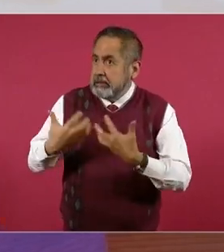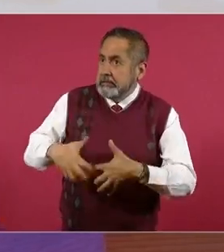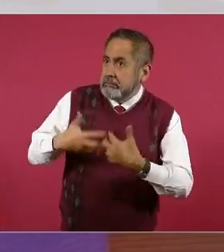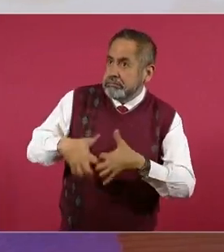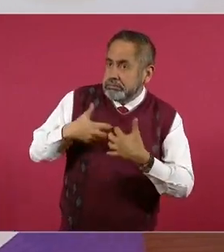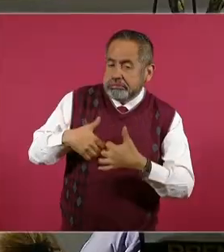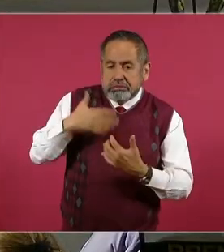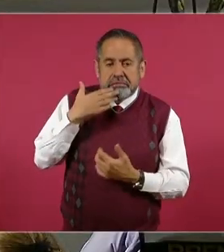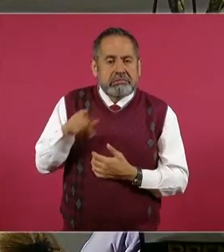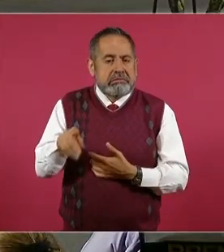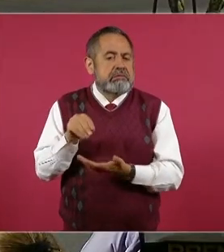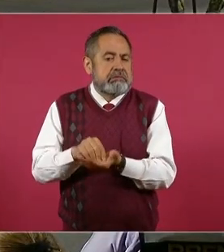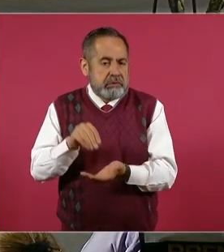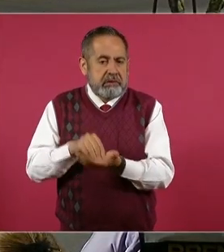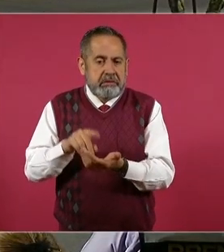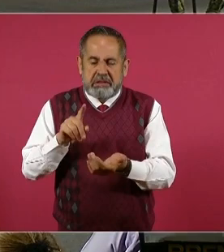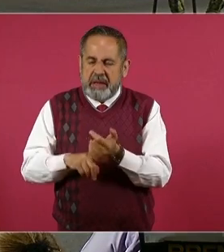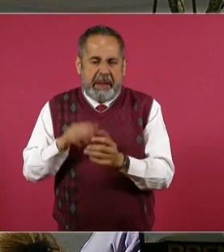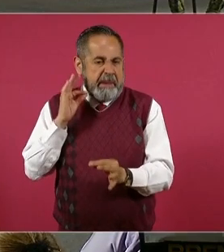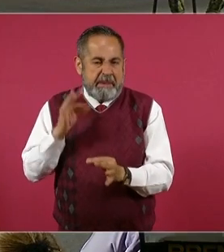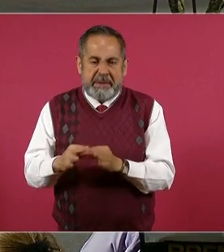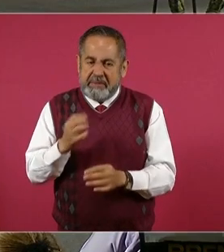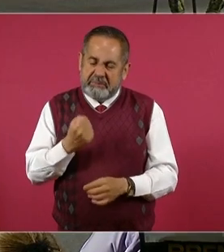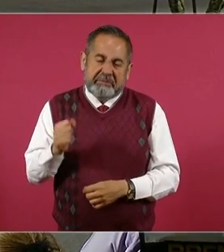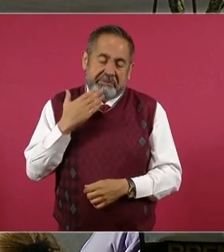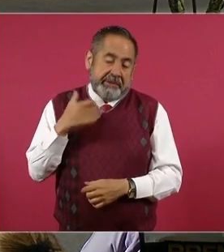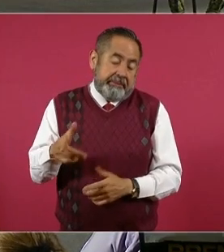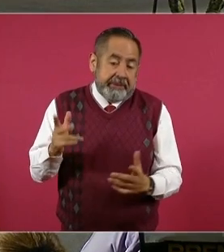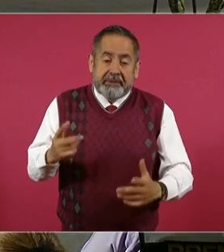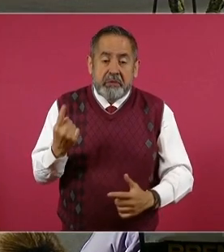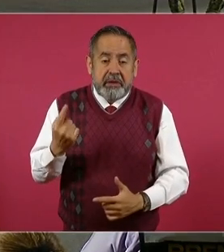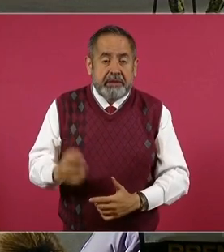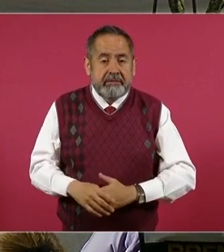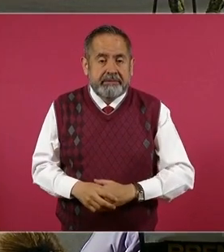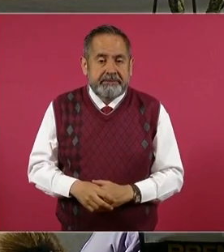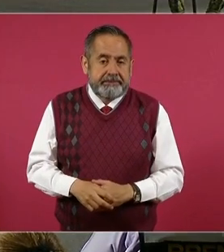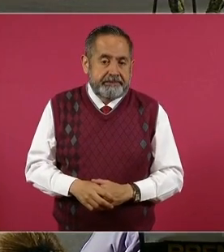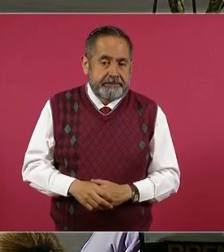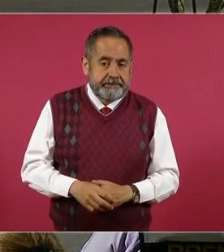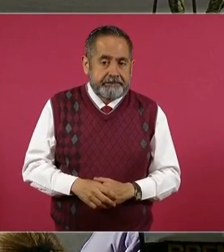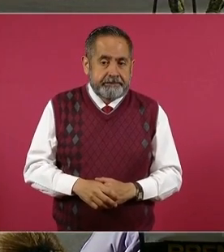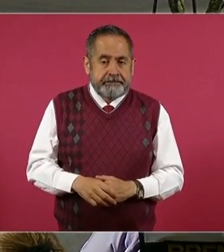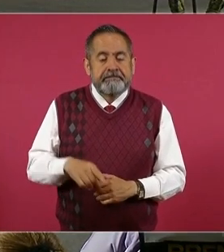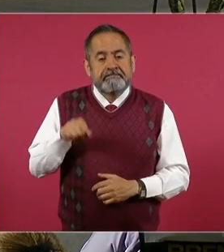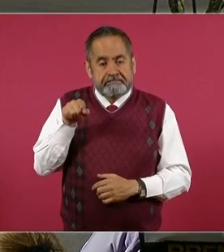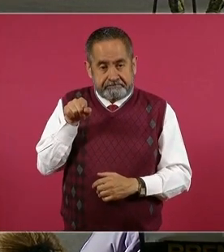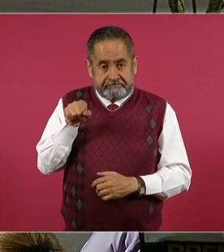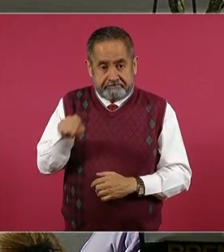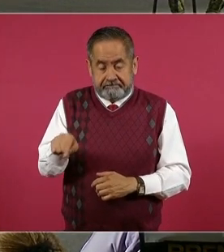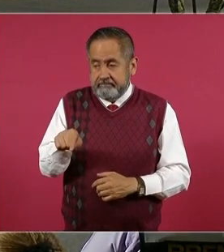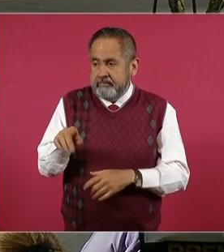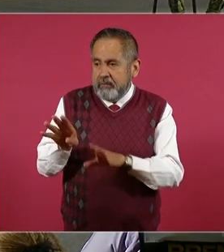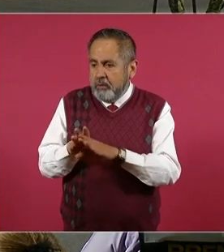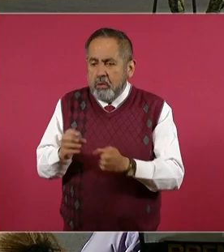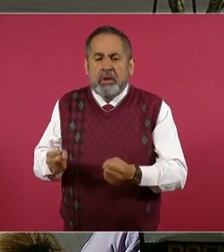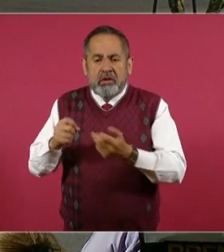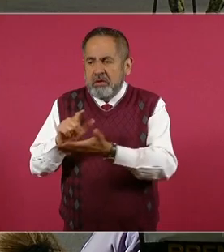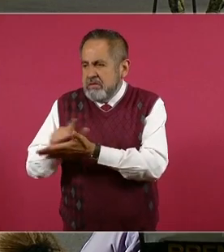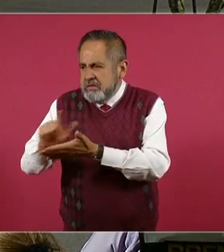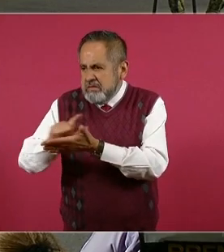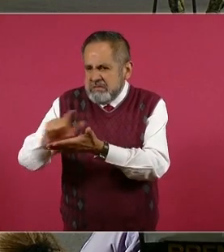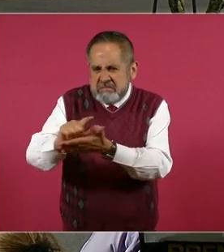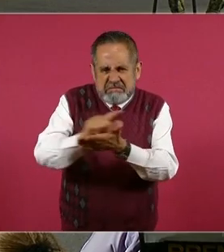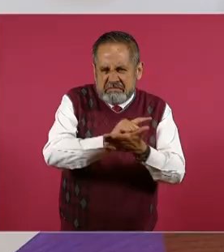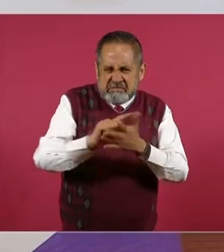operativa lo más cercana al 100% de su capacidad. Y en lo que hablamos de su capacidad de esta unidad, es una